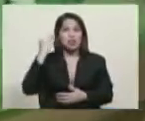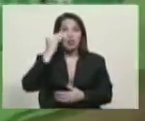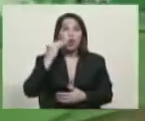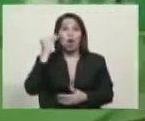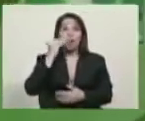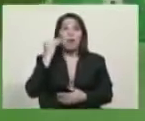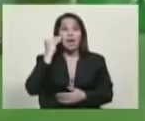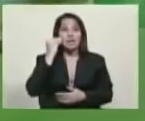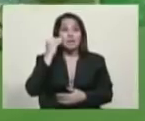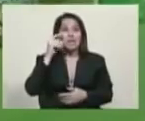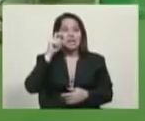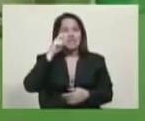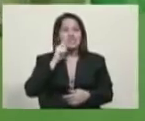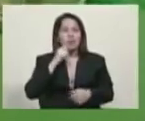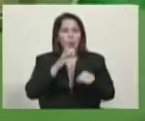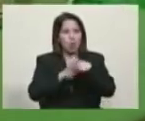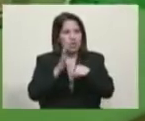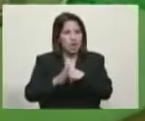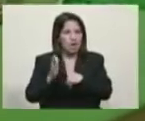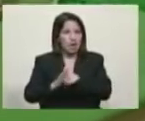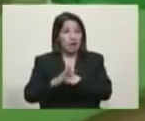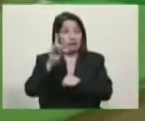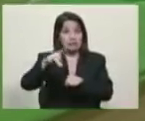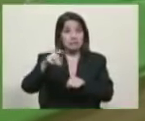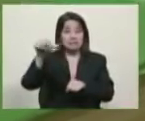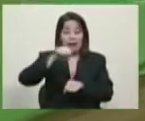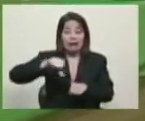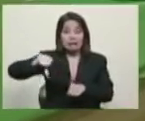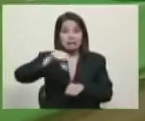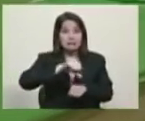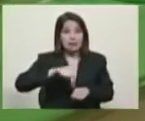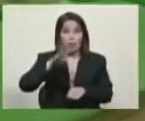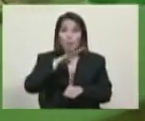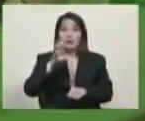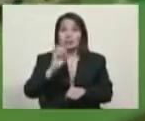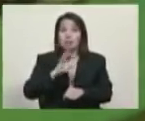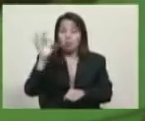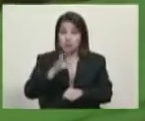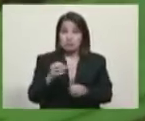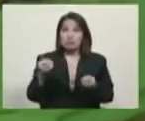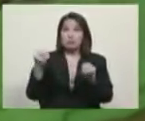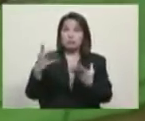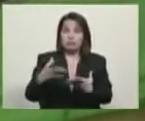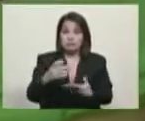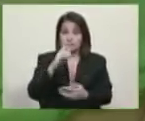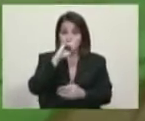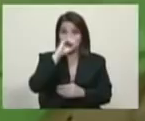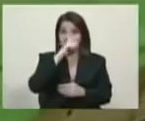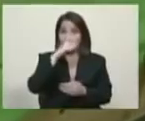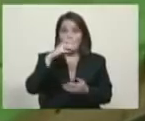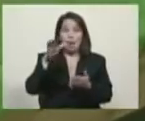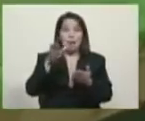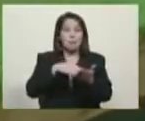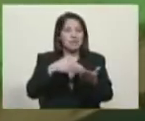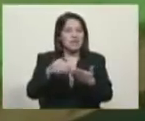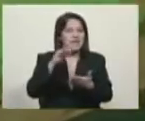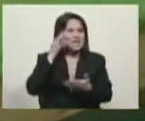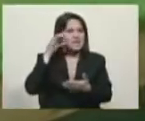de cebolla La Cogedeña. 40% abastecimiento. La margarina La